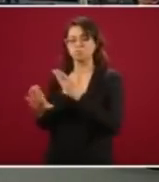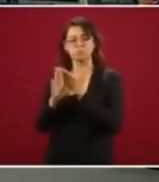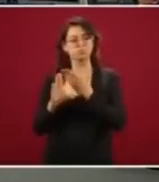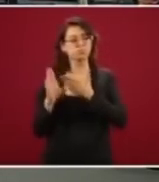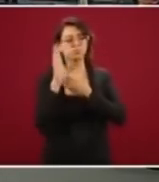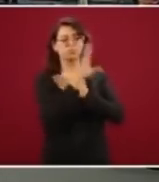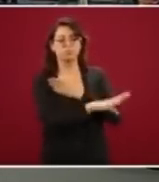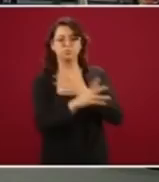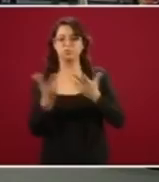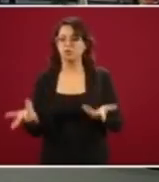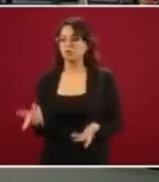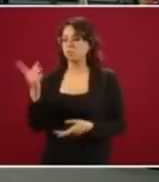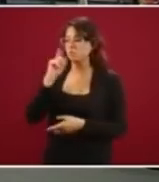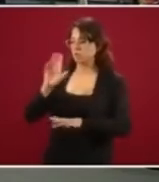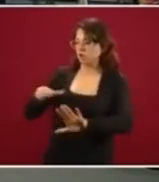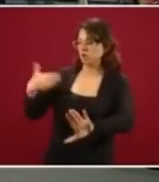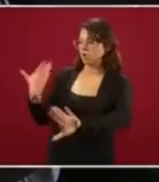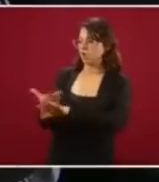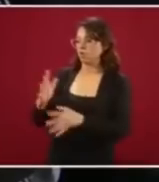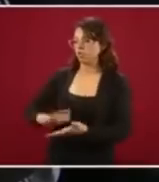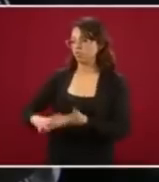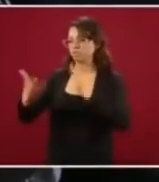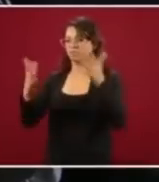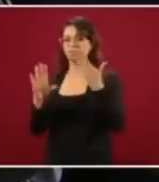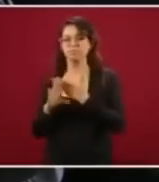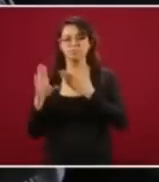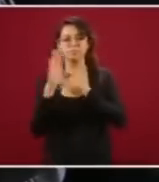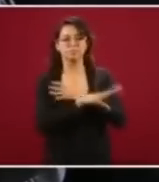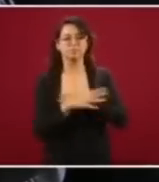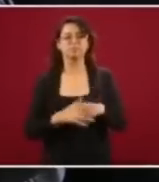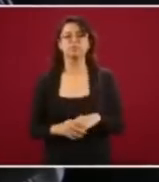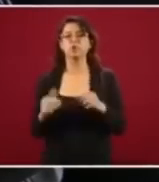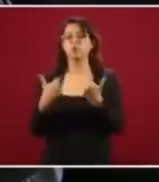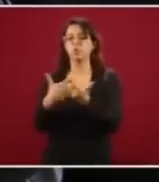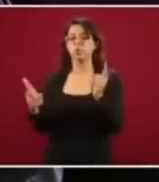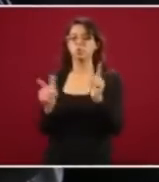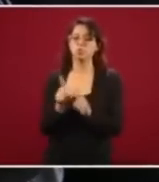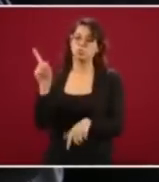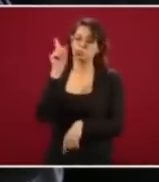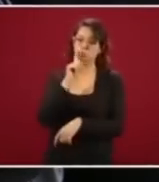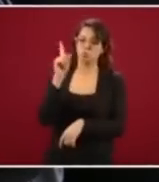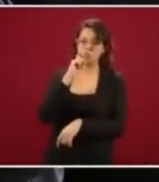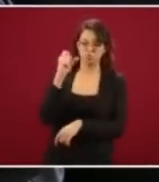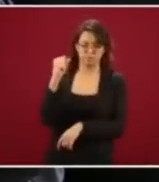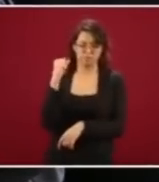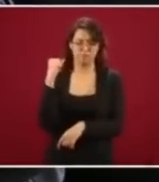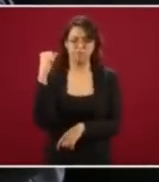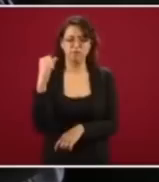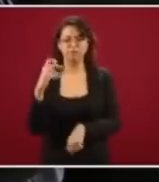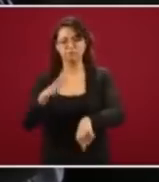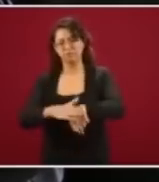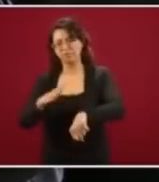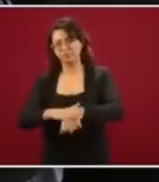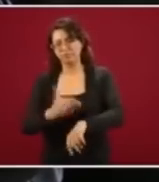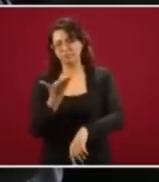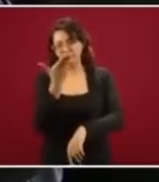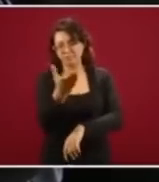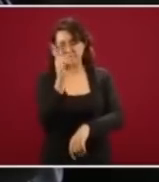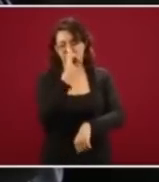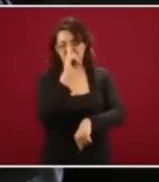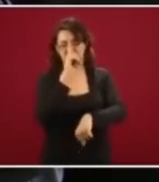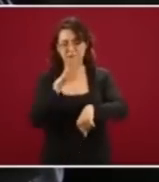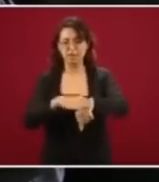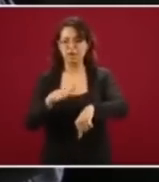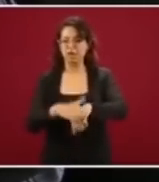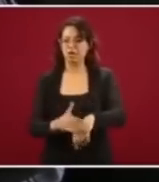que la violencia de género quede en el pasado. Grupos feministas le solicitan, lo exhortan a hacer cosas que están en la